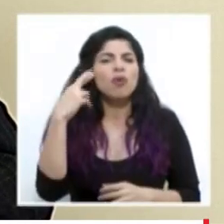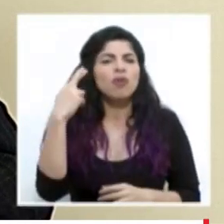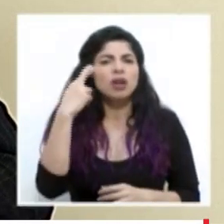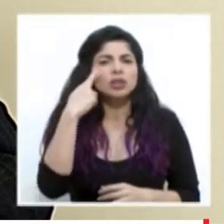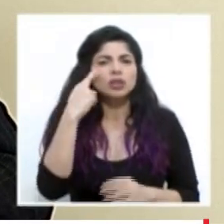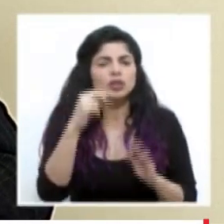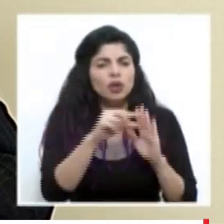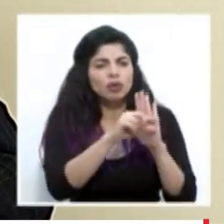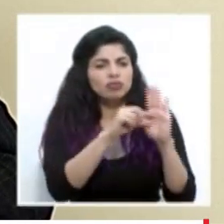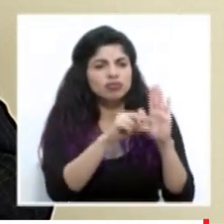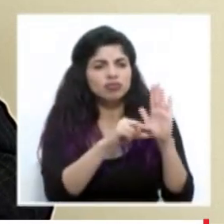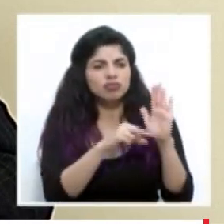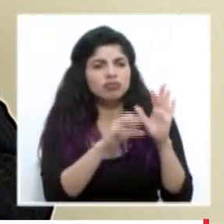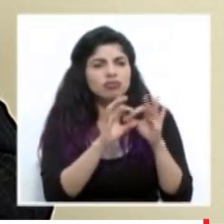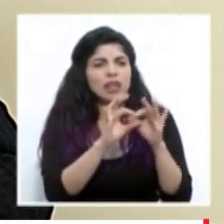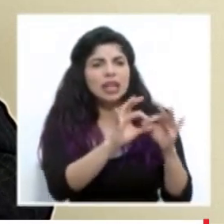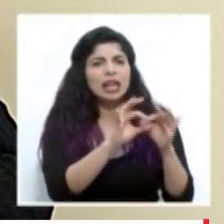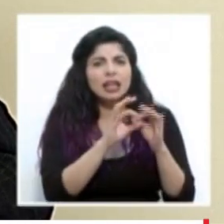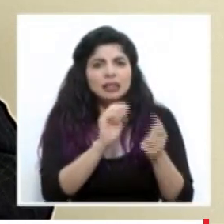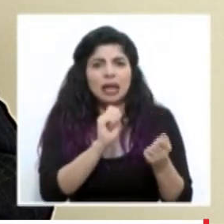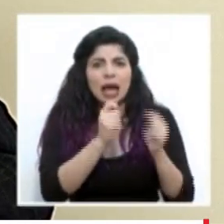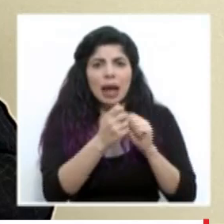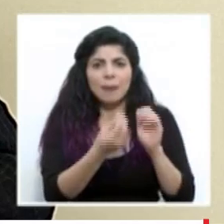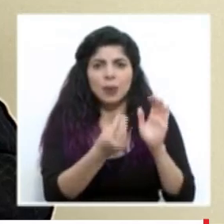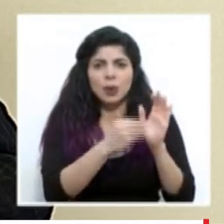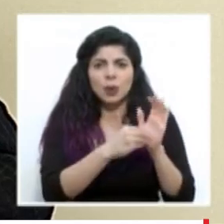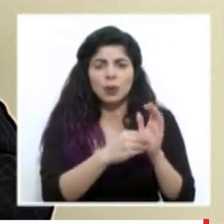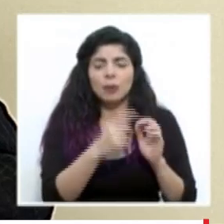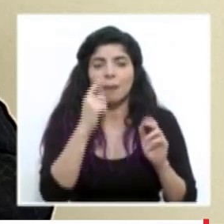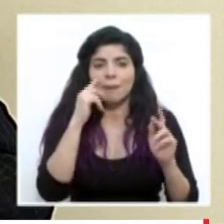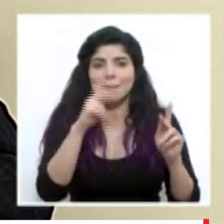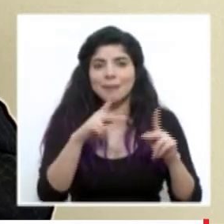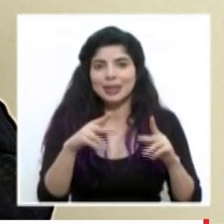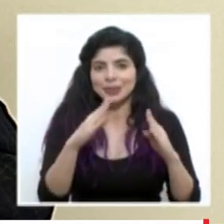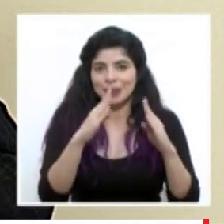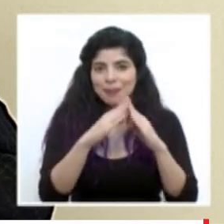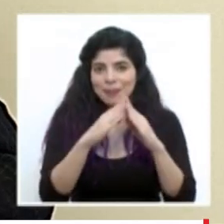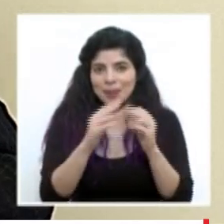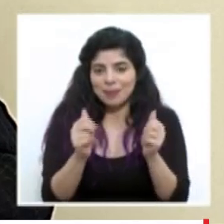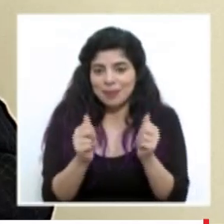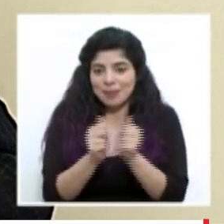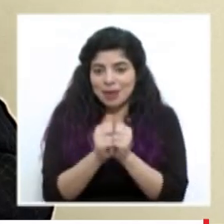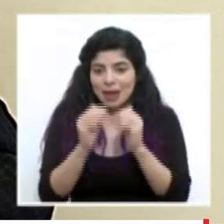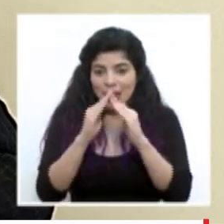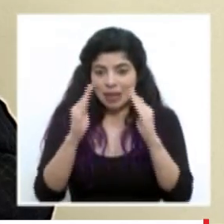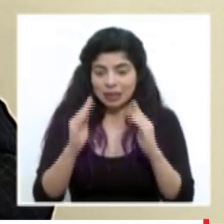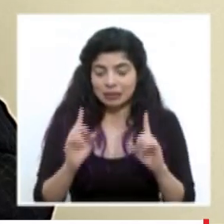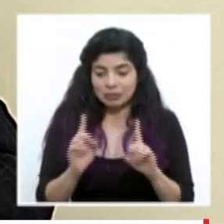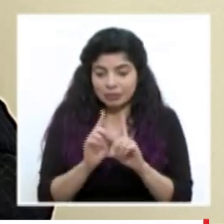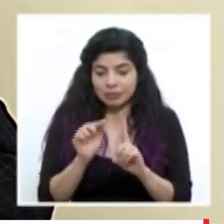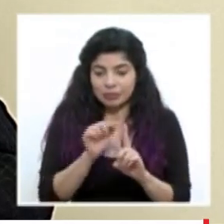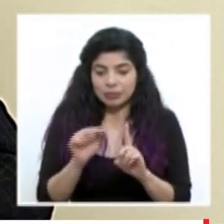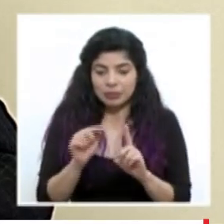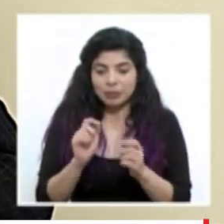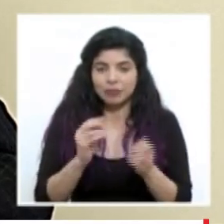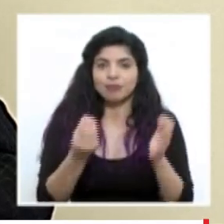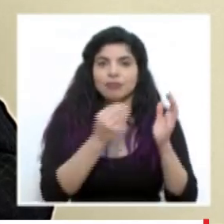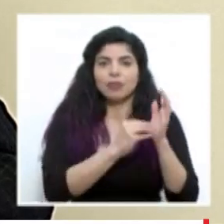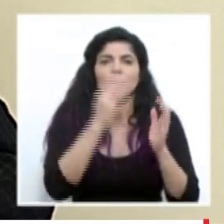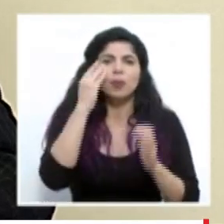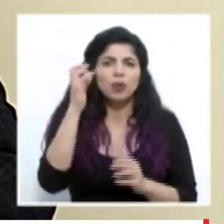la definición del nexo para las personas convivientes en un núcleo cercano. Esto más que todo